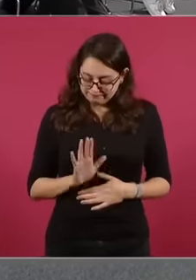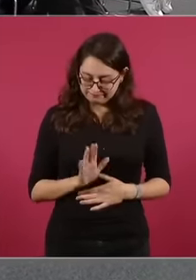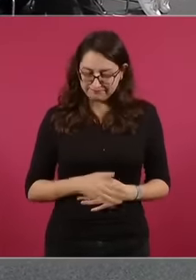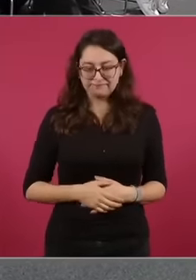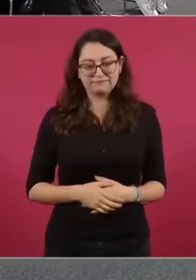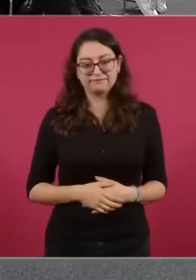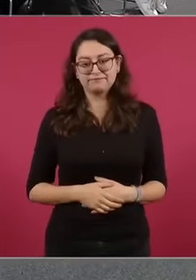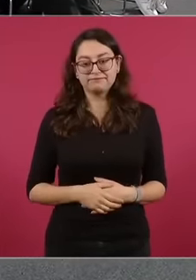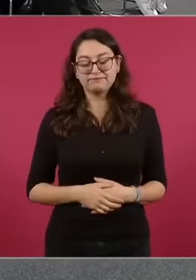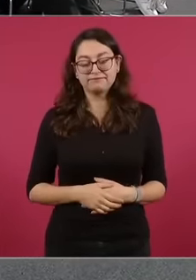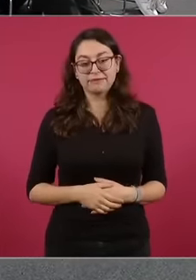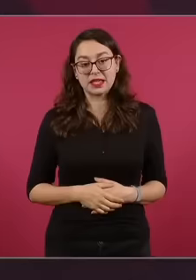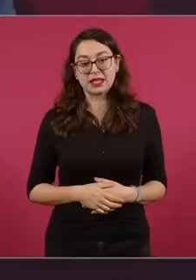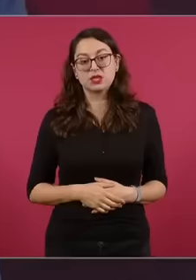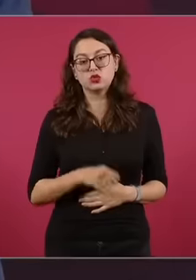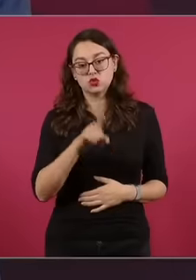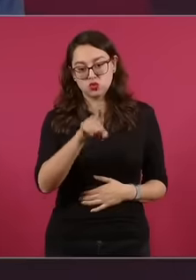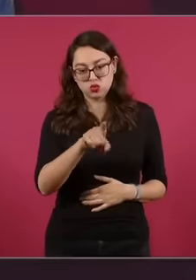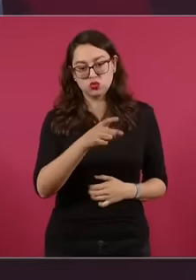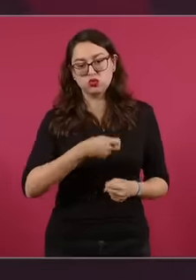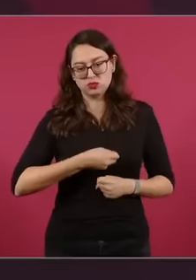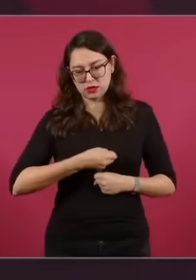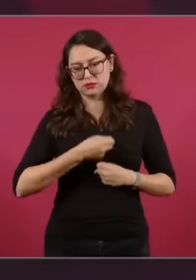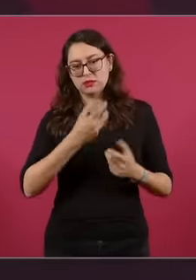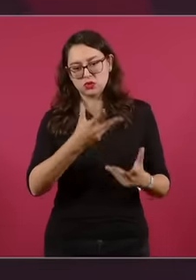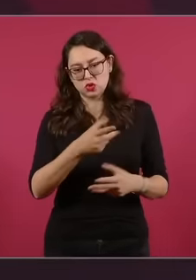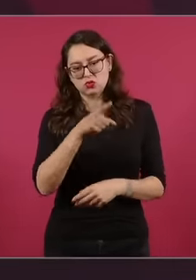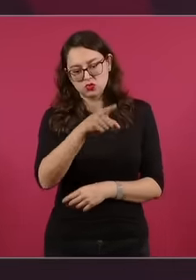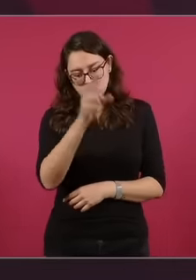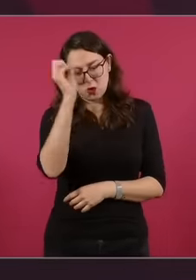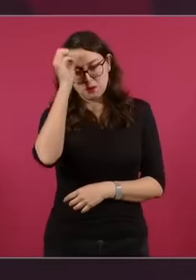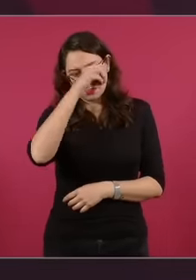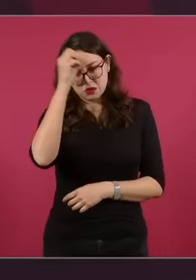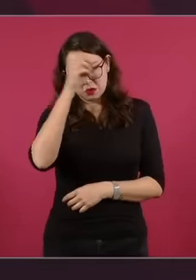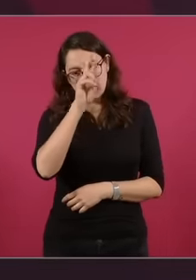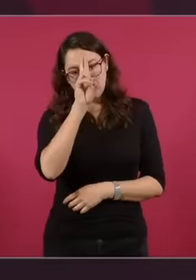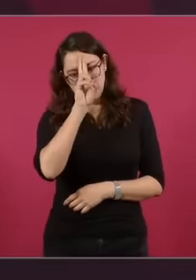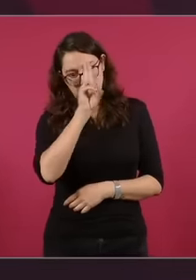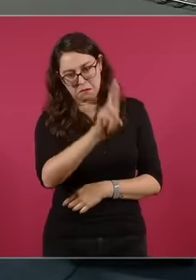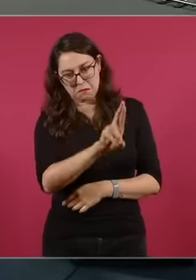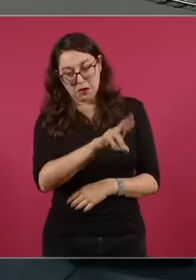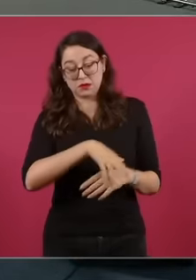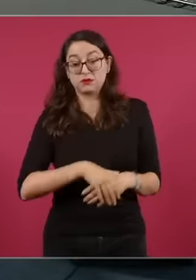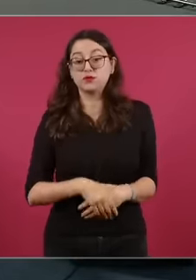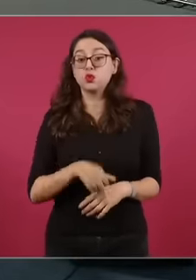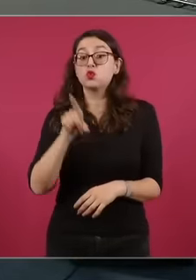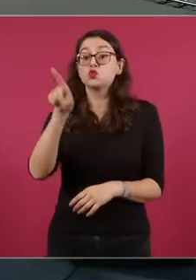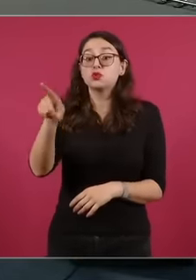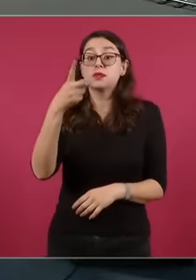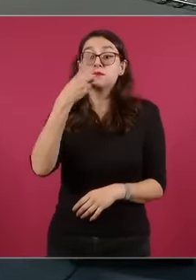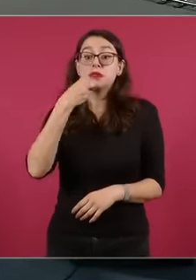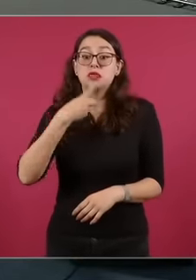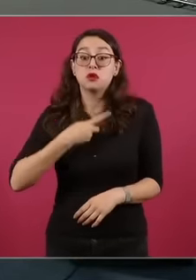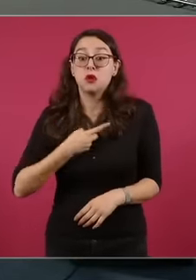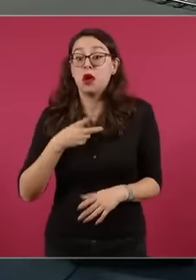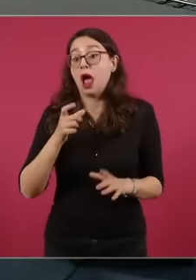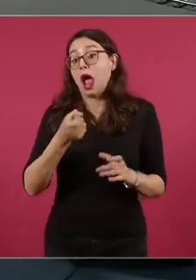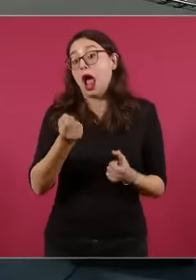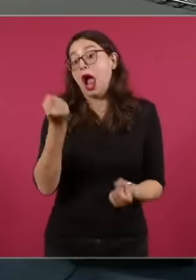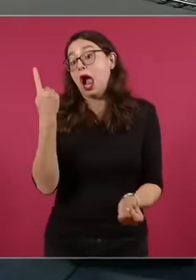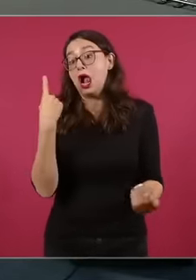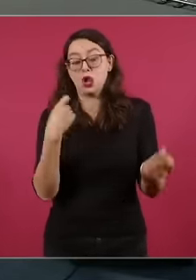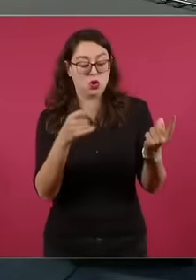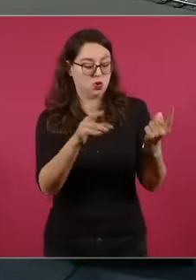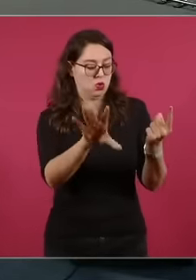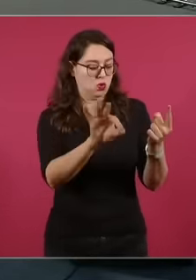derecho a manifestarte. Si usted hubiera dicho la invitación, nada más van a entrar los privilegiados o unos cuantos, pues